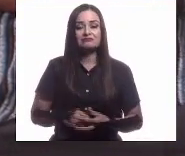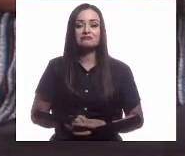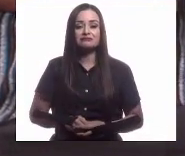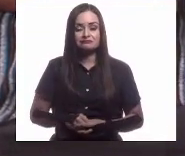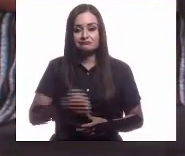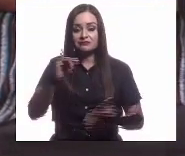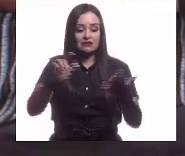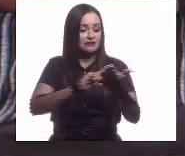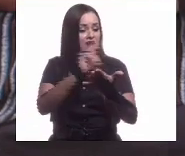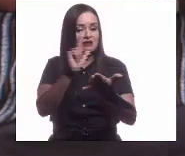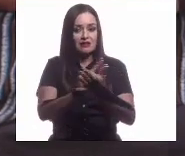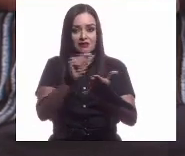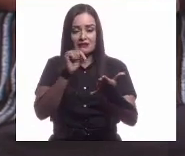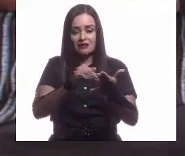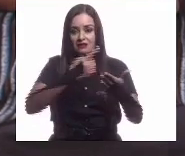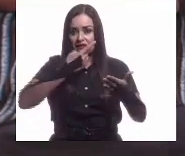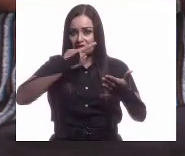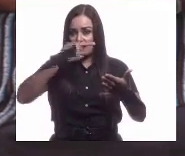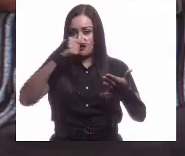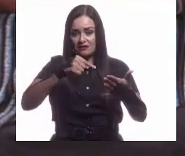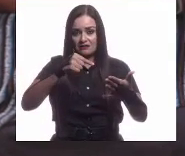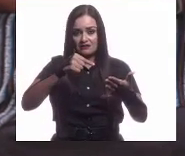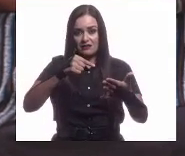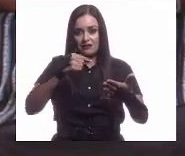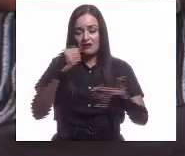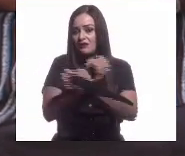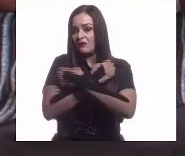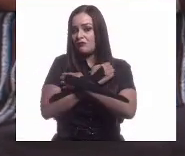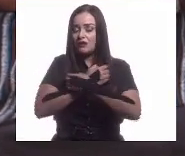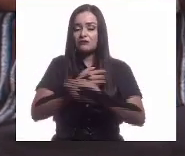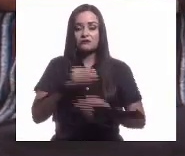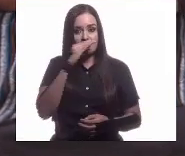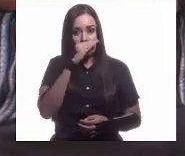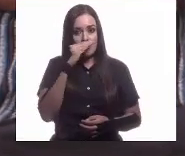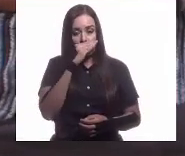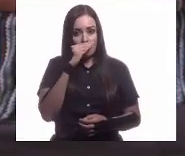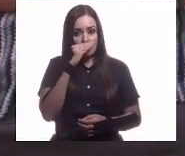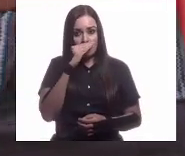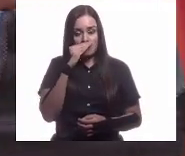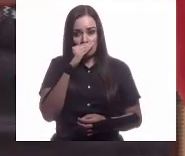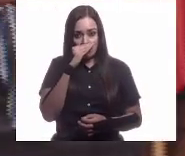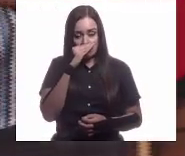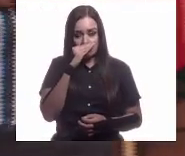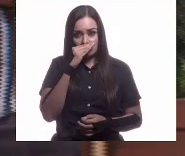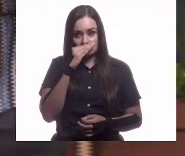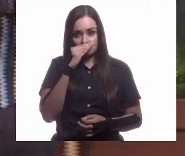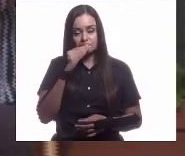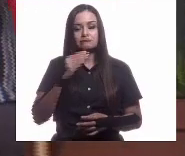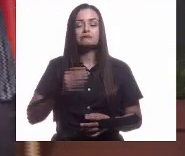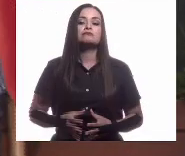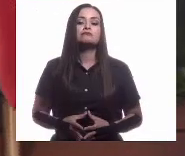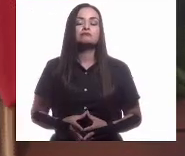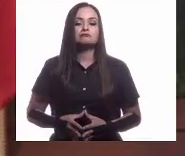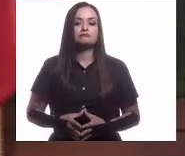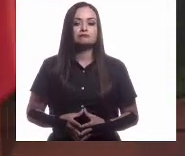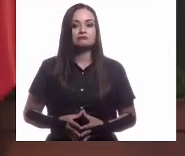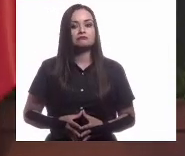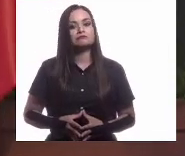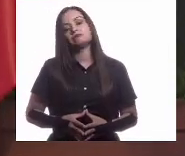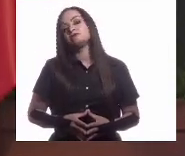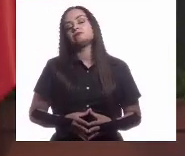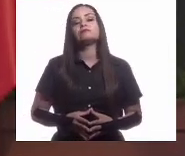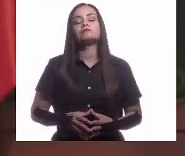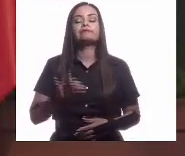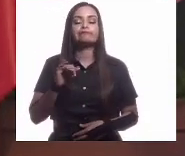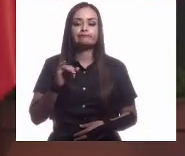Constitución nos obliga a dar una educación gratuita. Y si no se las podemos poner en su pueblo, tenemos que buscar la manera de que lleguen al pueblo de al lado